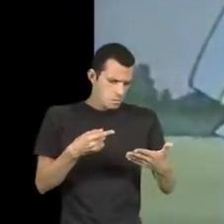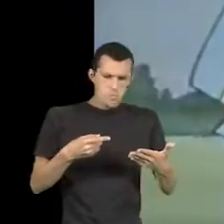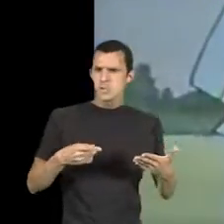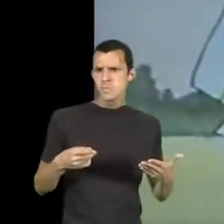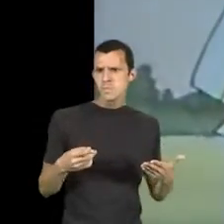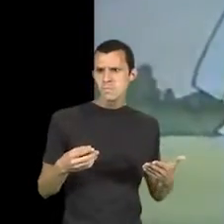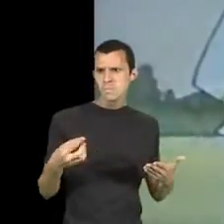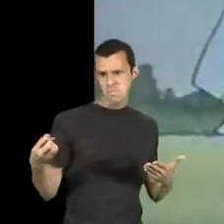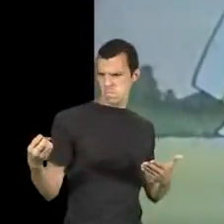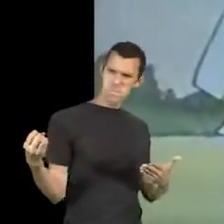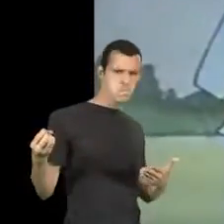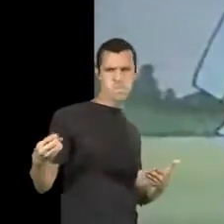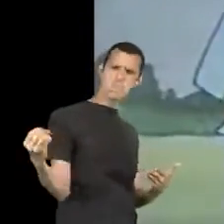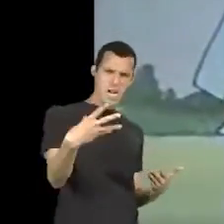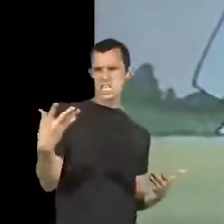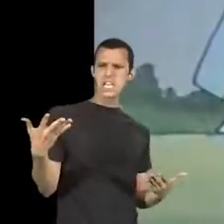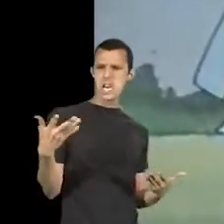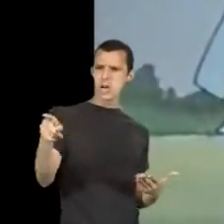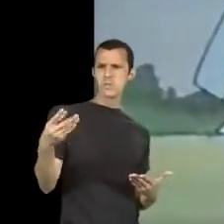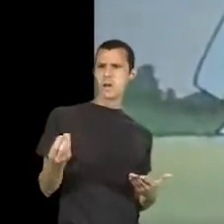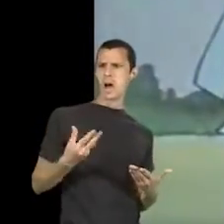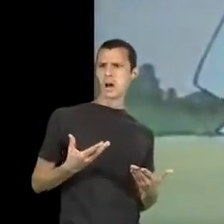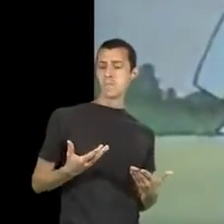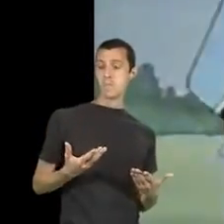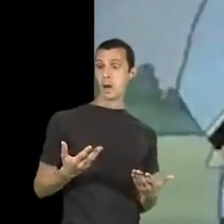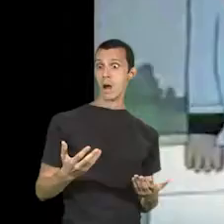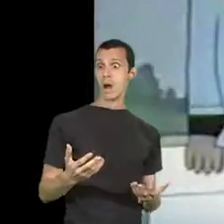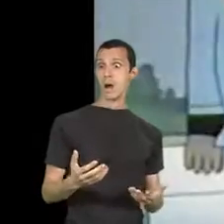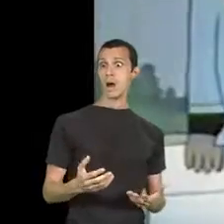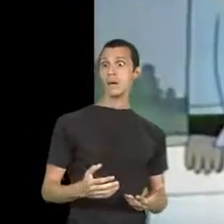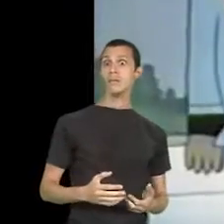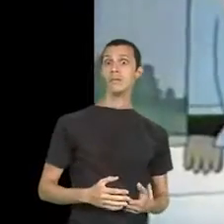militar... ¡Eh! ¡Mentiroso!